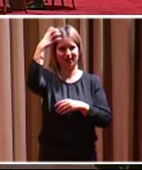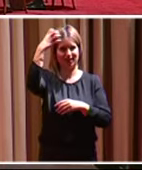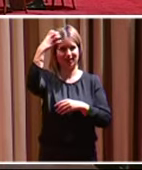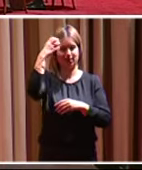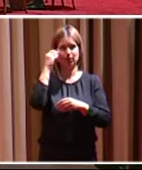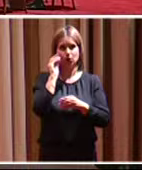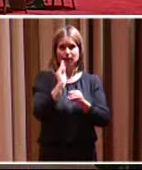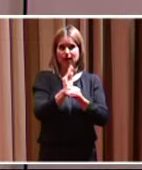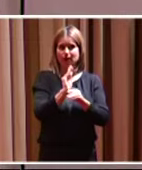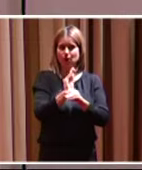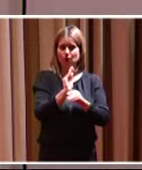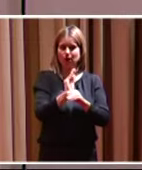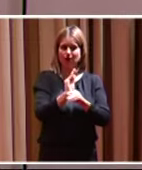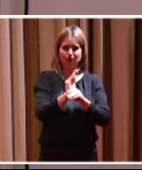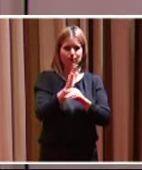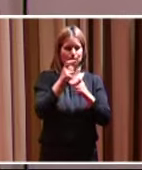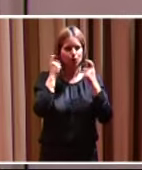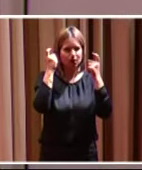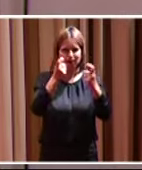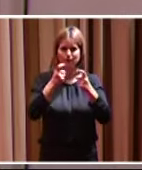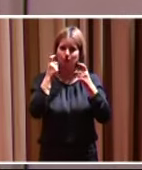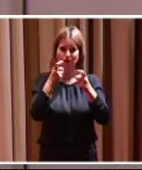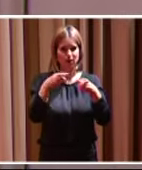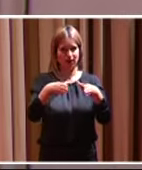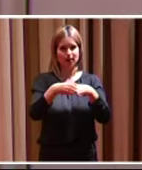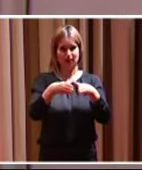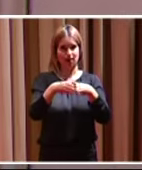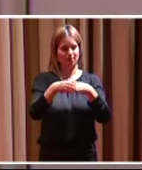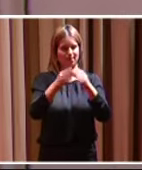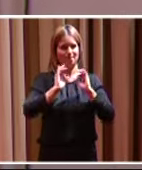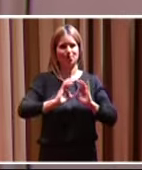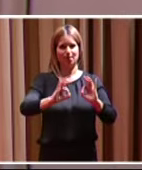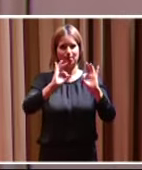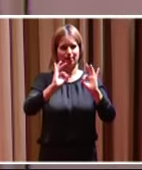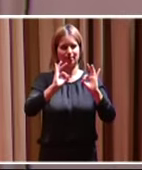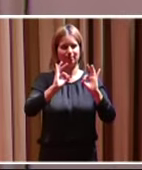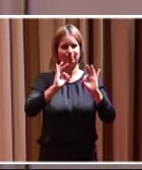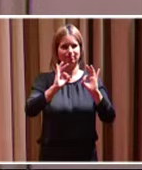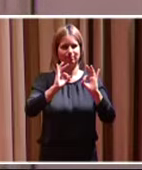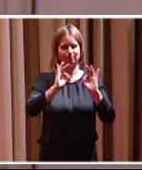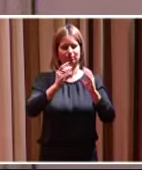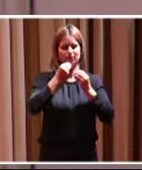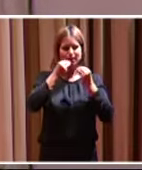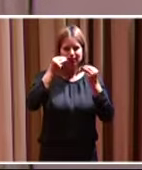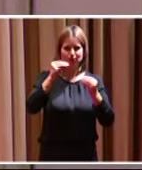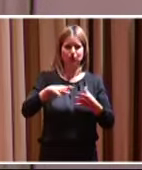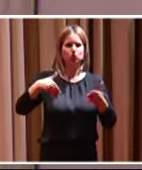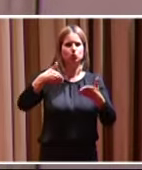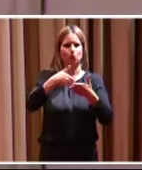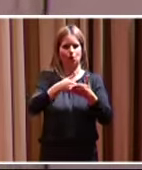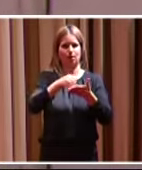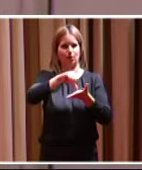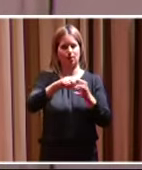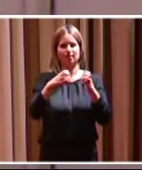has cuidado con esmero. Esa capilla que es tan especial y que representa tanta historia para la ciudad